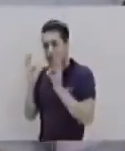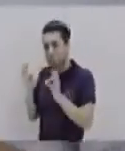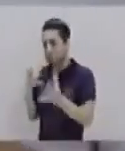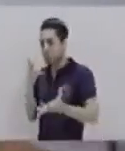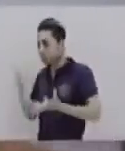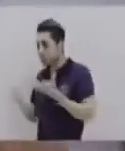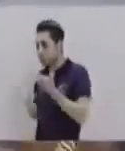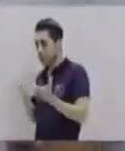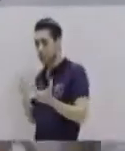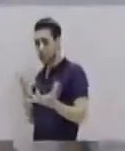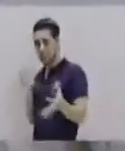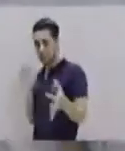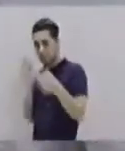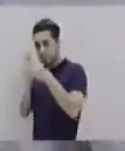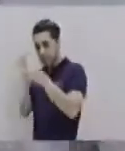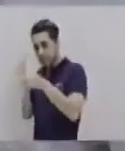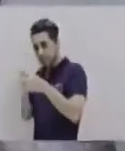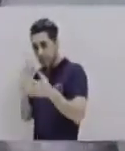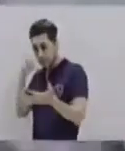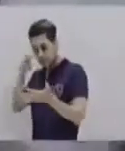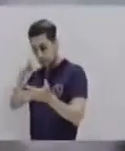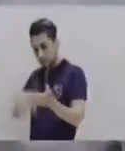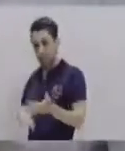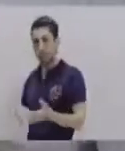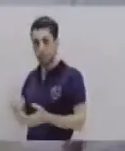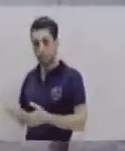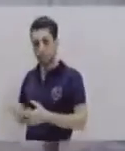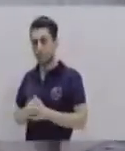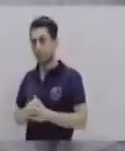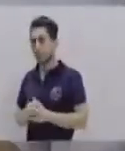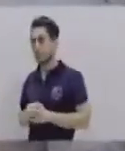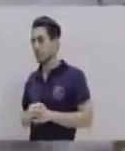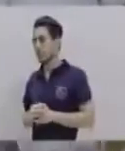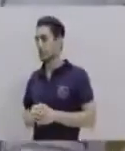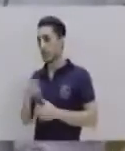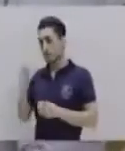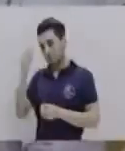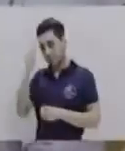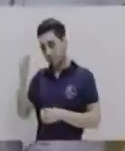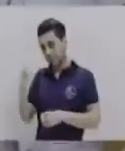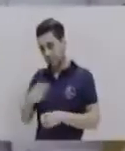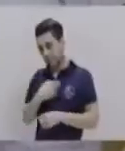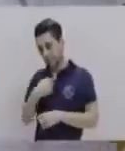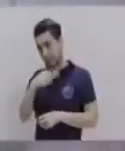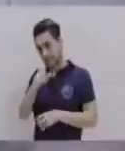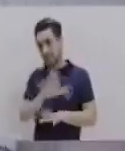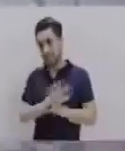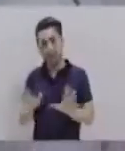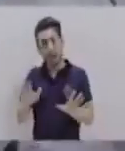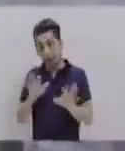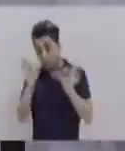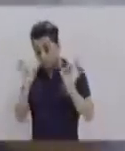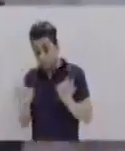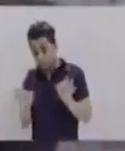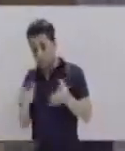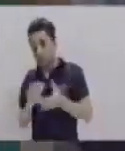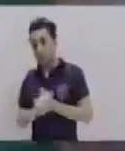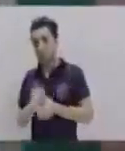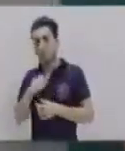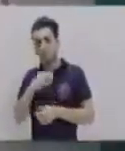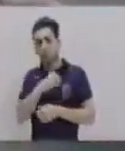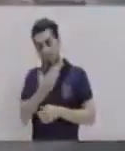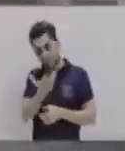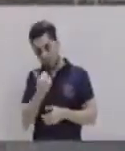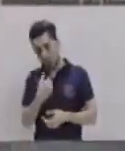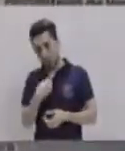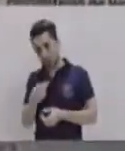el mismo acercamiento con el lector en este caso, ¿verdad? Lauren, muchísimas gracias. Ya para finalizar,